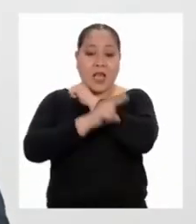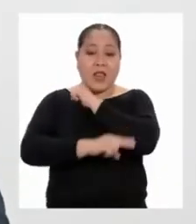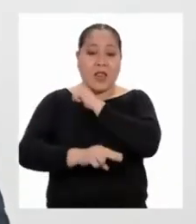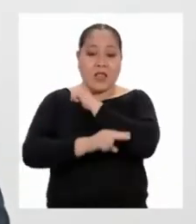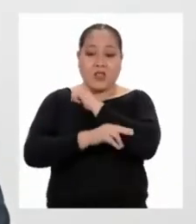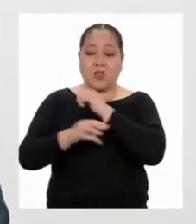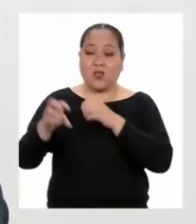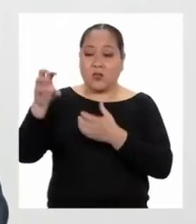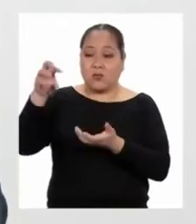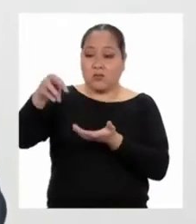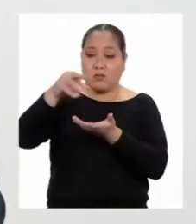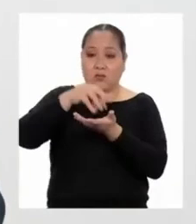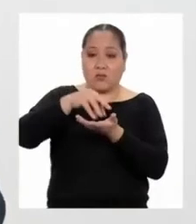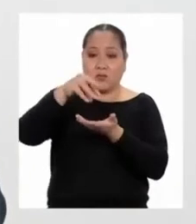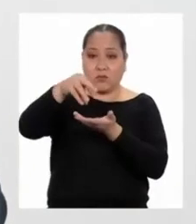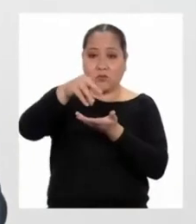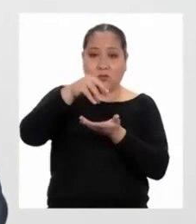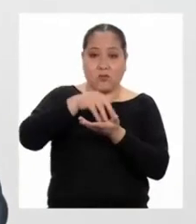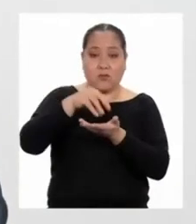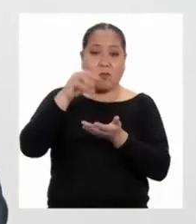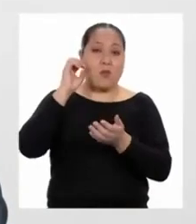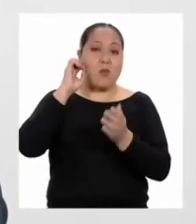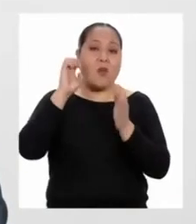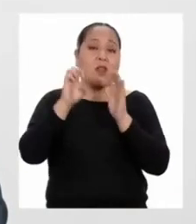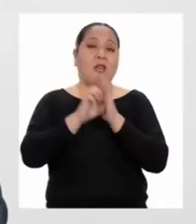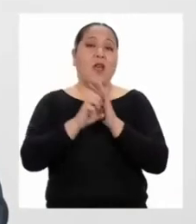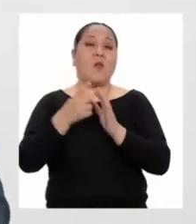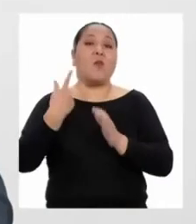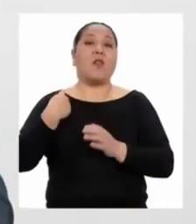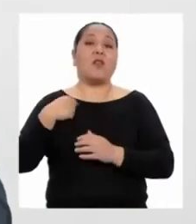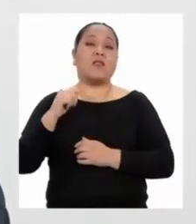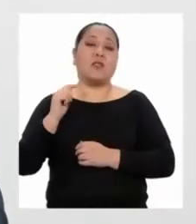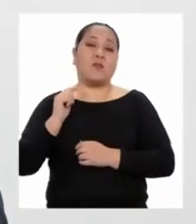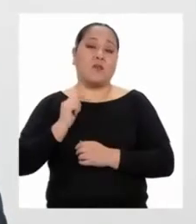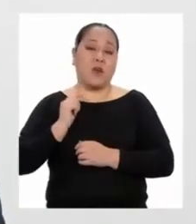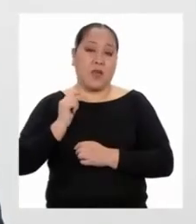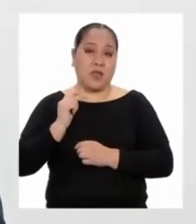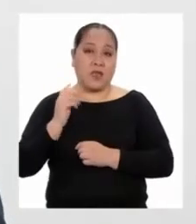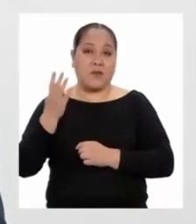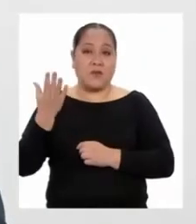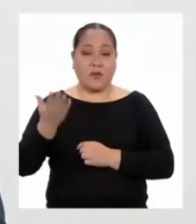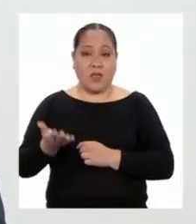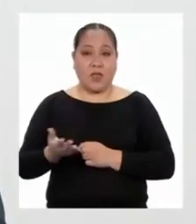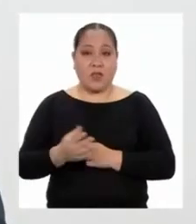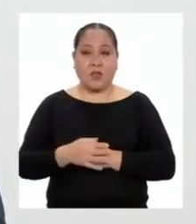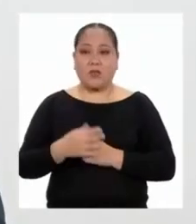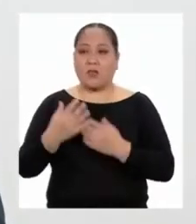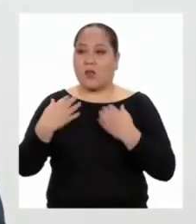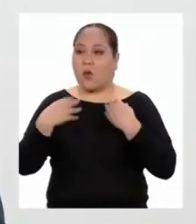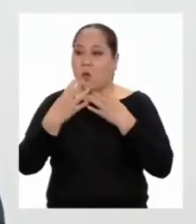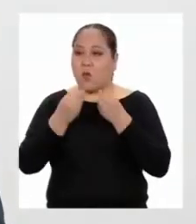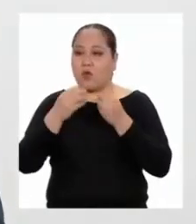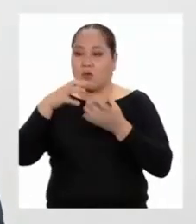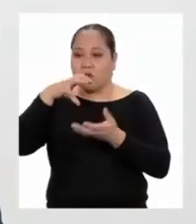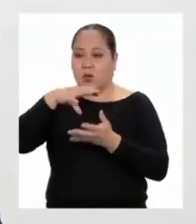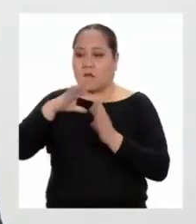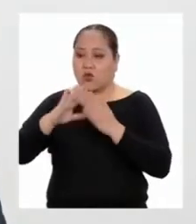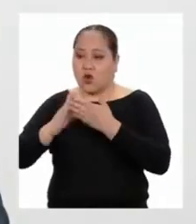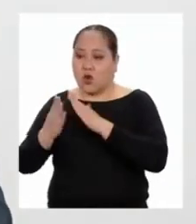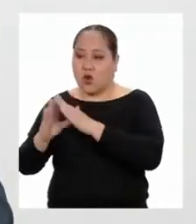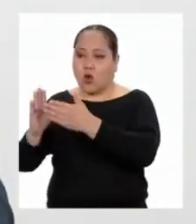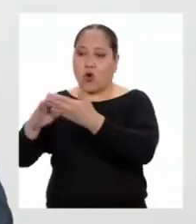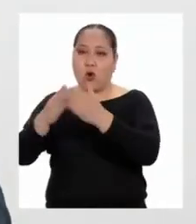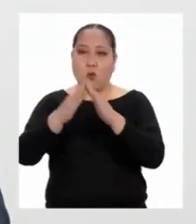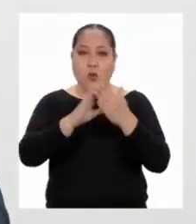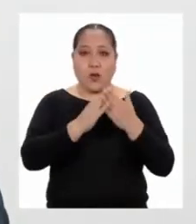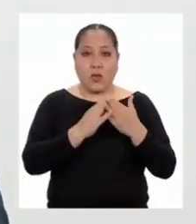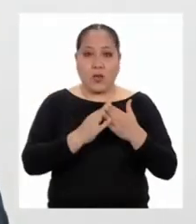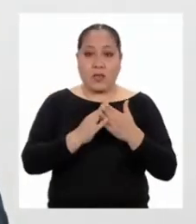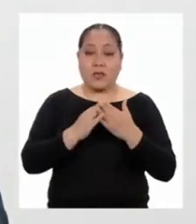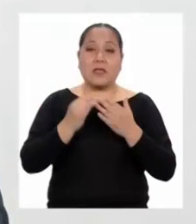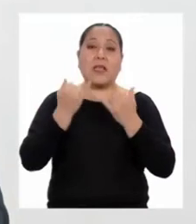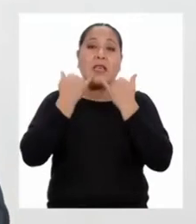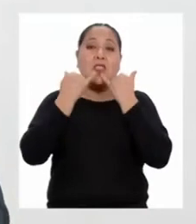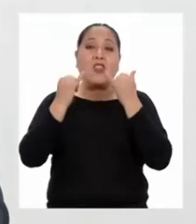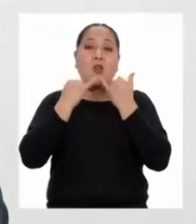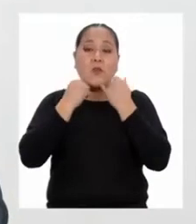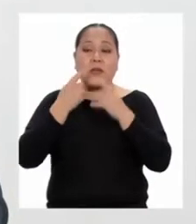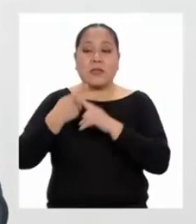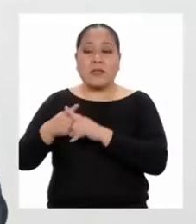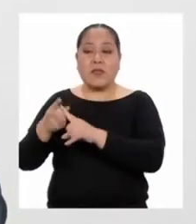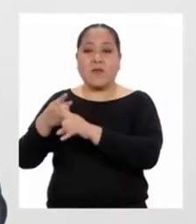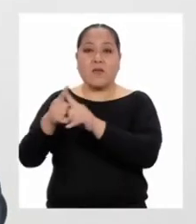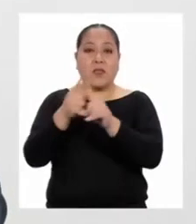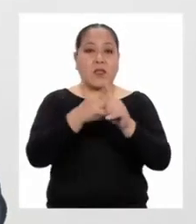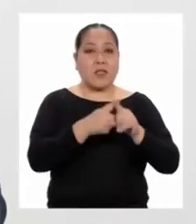conforman. Un ejemplo es España, que posee varias comunidades con culturas e idiomas distintos,